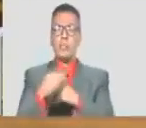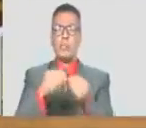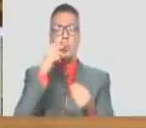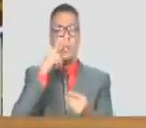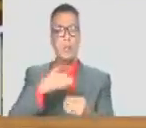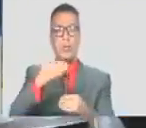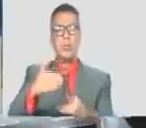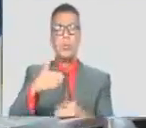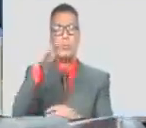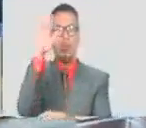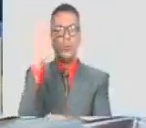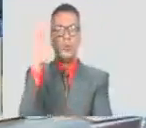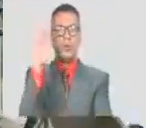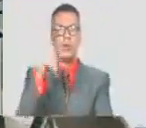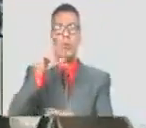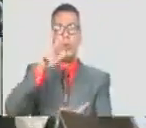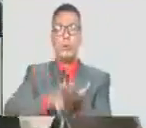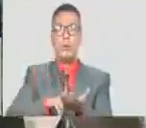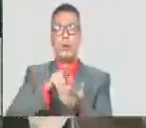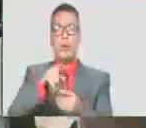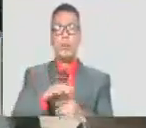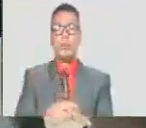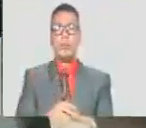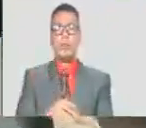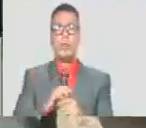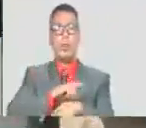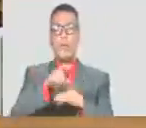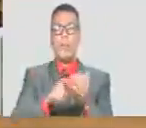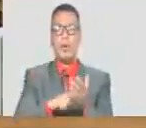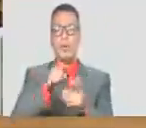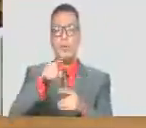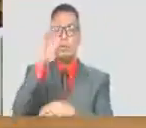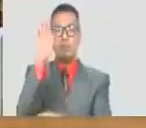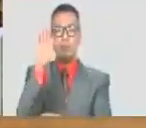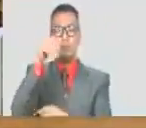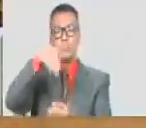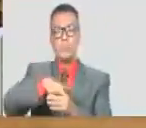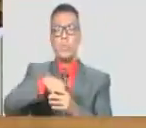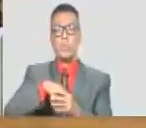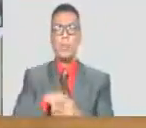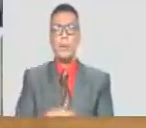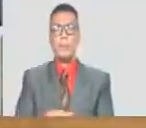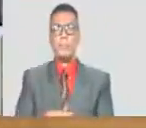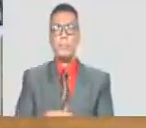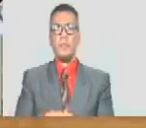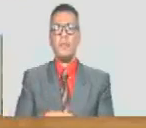señal de costumbre. Queda aprobado por unanimidad.